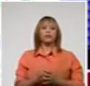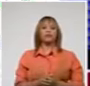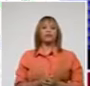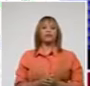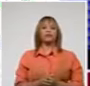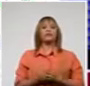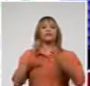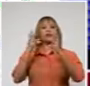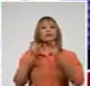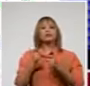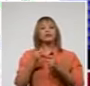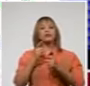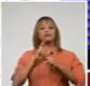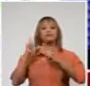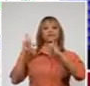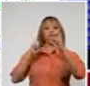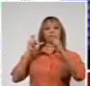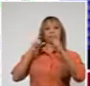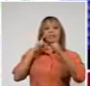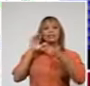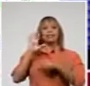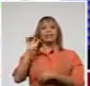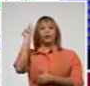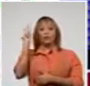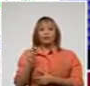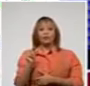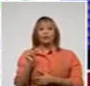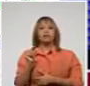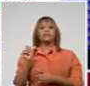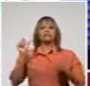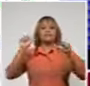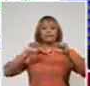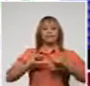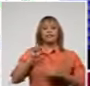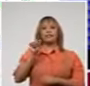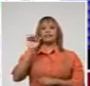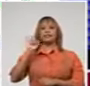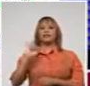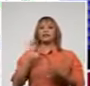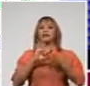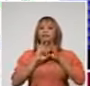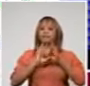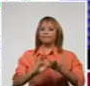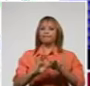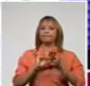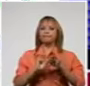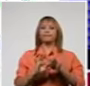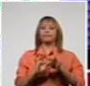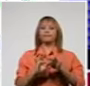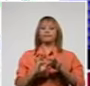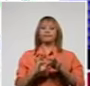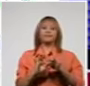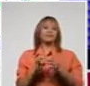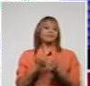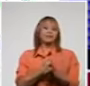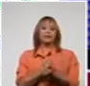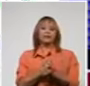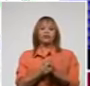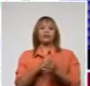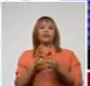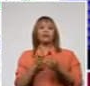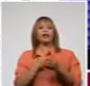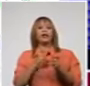que llama la atención. Tenemos 5 pacientes críticos y 17 graves. Esto por supuesto hace mucho más tenso el escenario del enfrentamiento